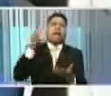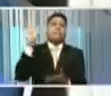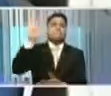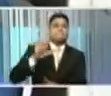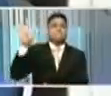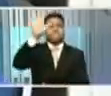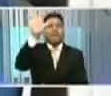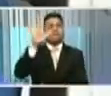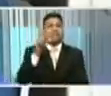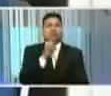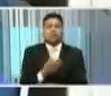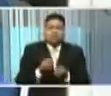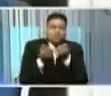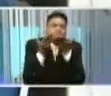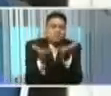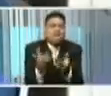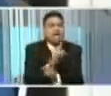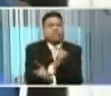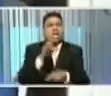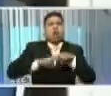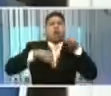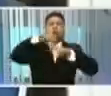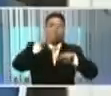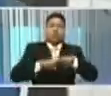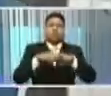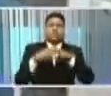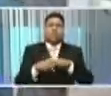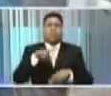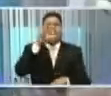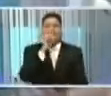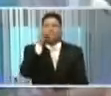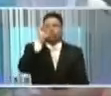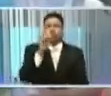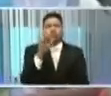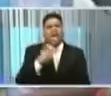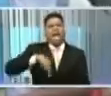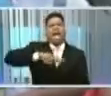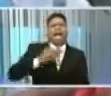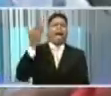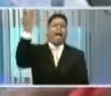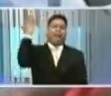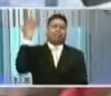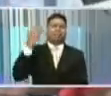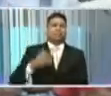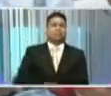esta patria hoy tiene que construirse más que nunca antes.